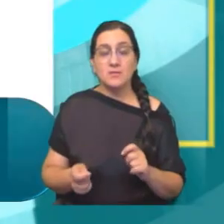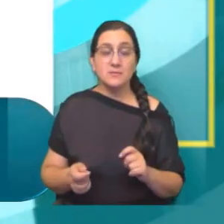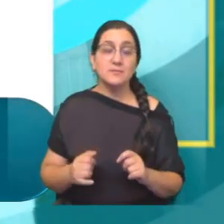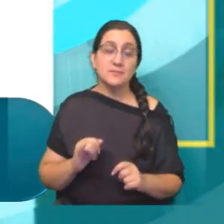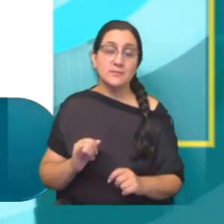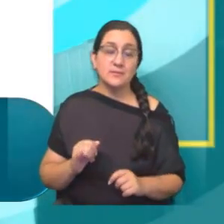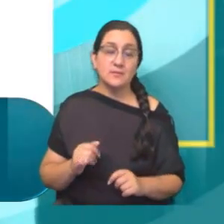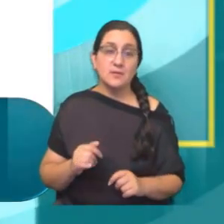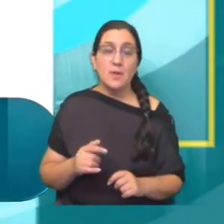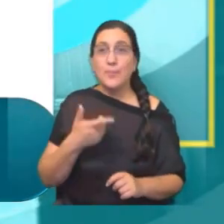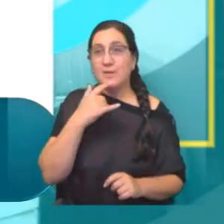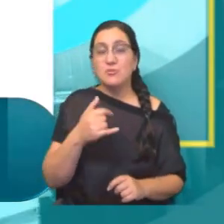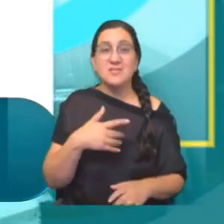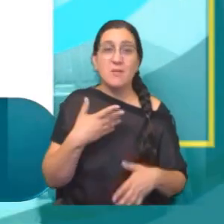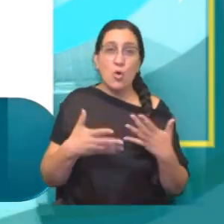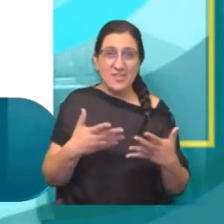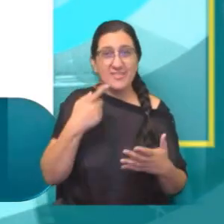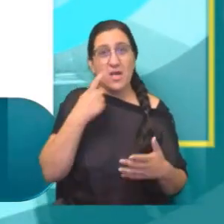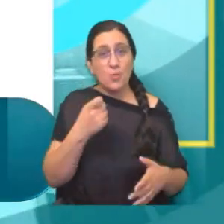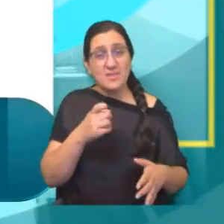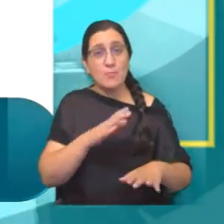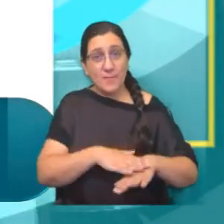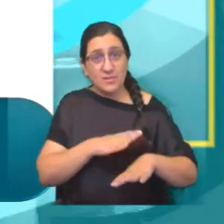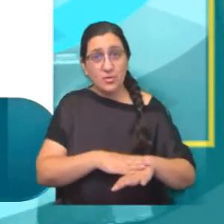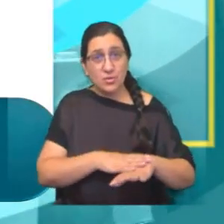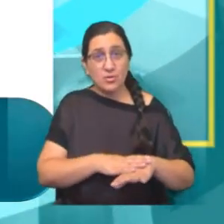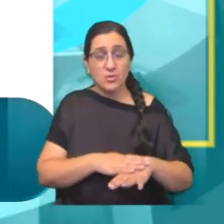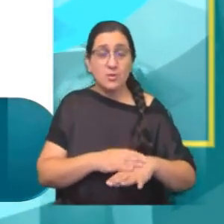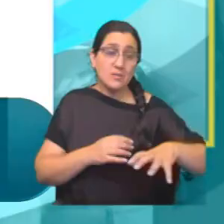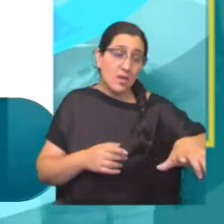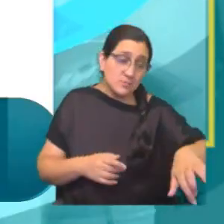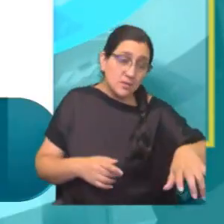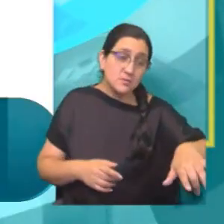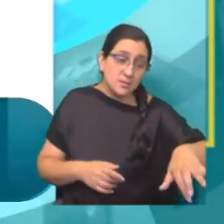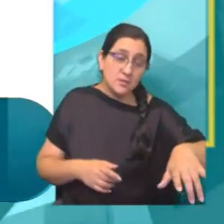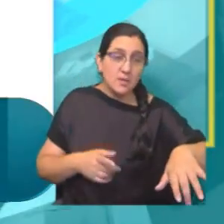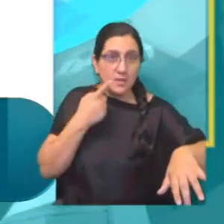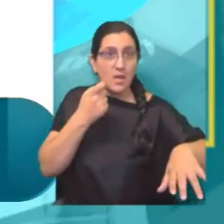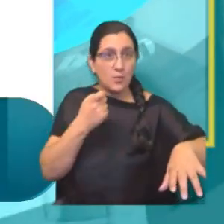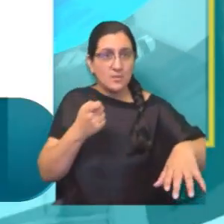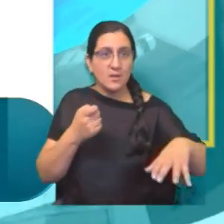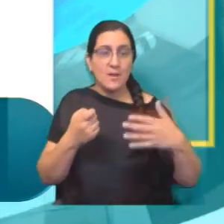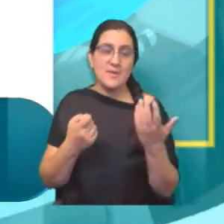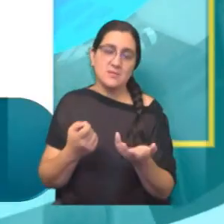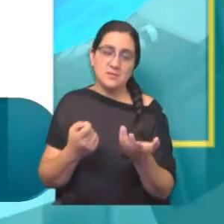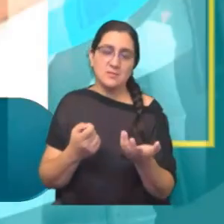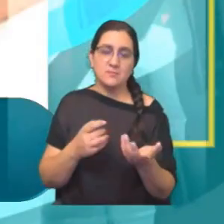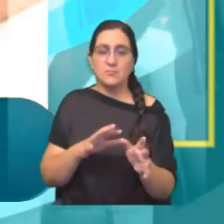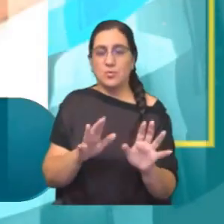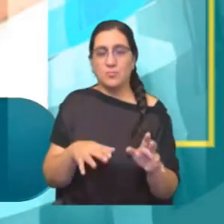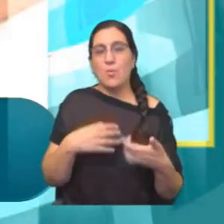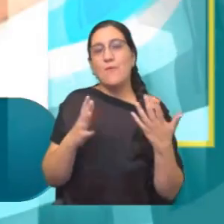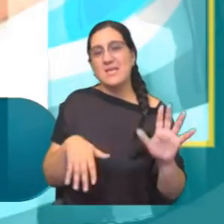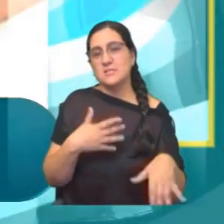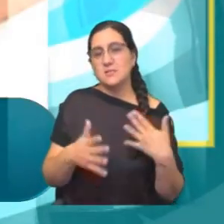estaba provocando la lesión ceda y haya educación respecto de esto, sí, claro. Sí, claro. ¿Tenemos más? Sí, tenemos un montón más, la que ustedes quieran, hasta